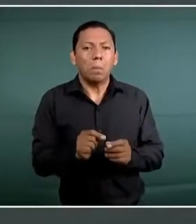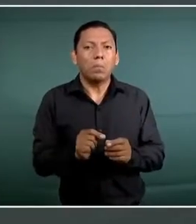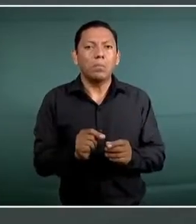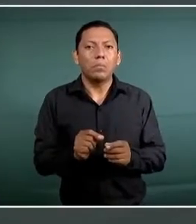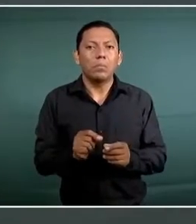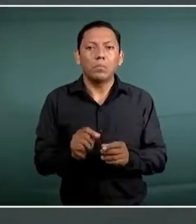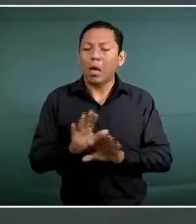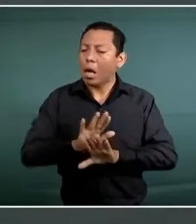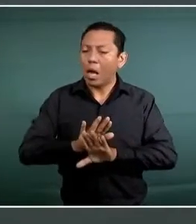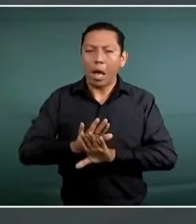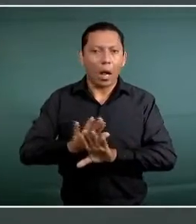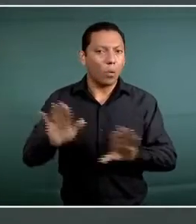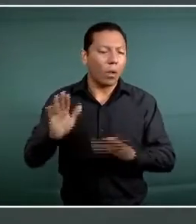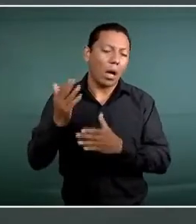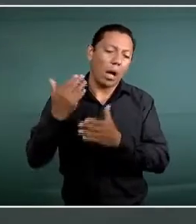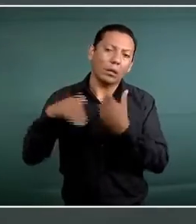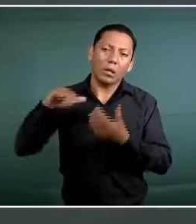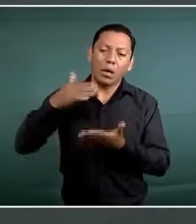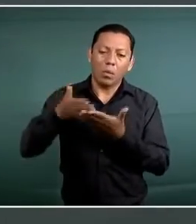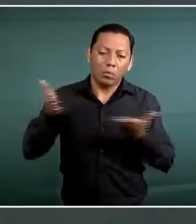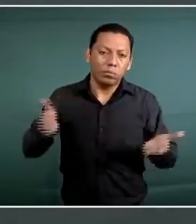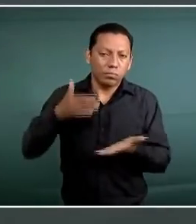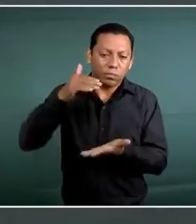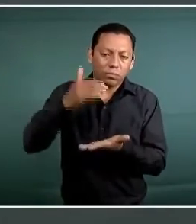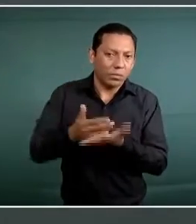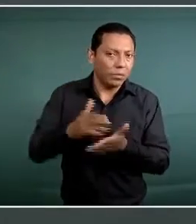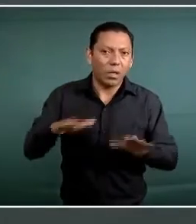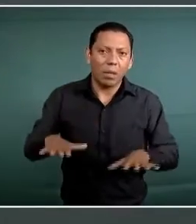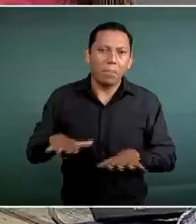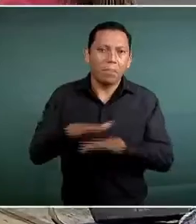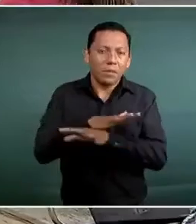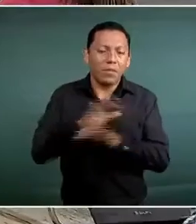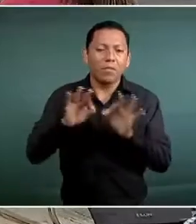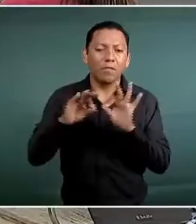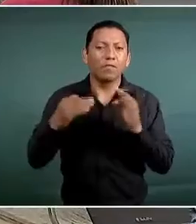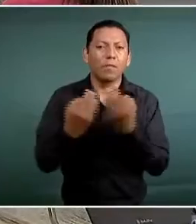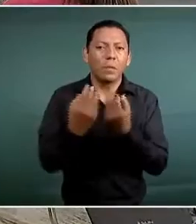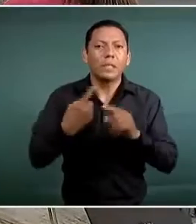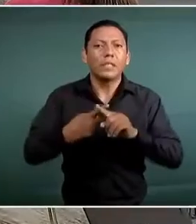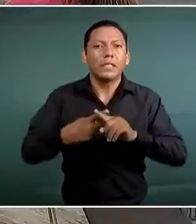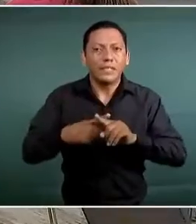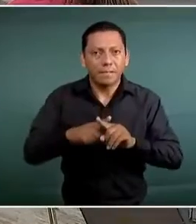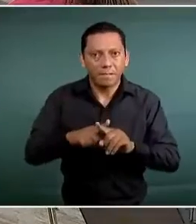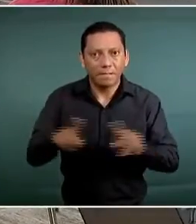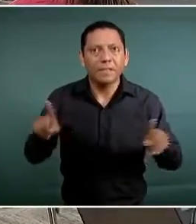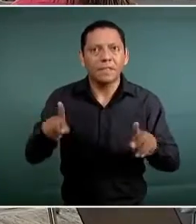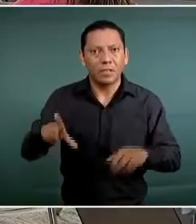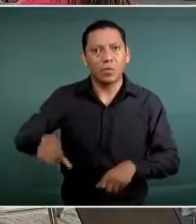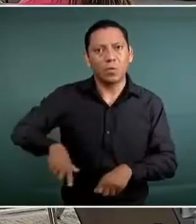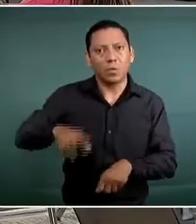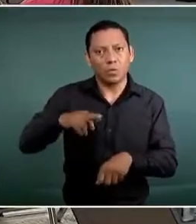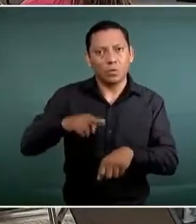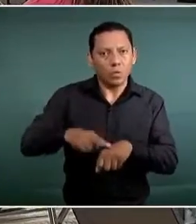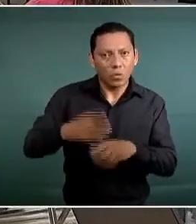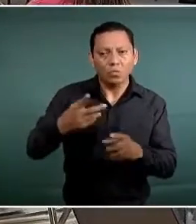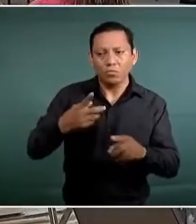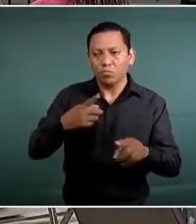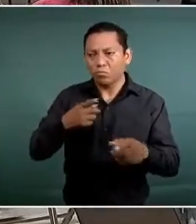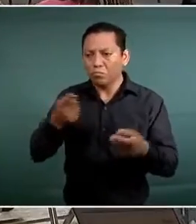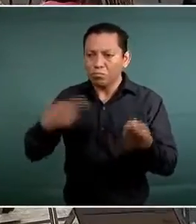ese el estilo, la forma de gobernar ahora.